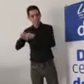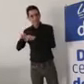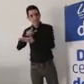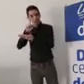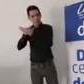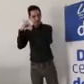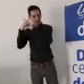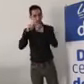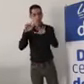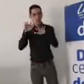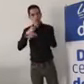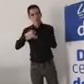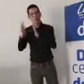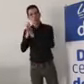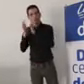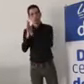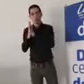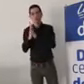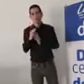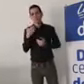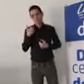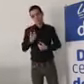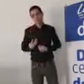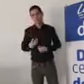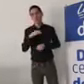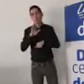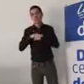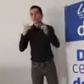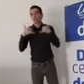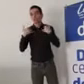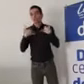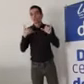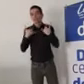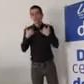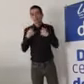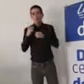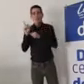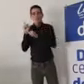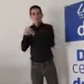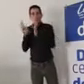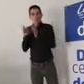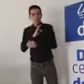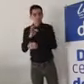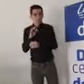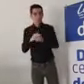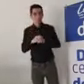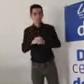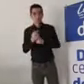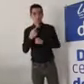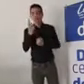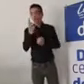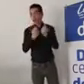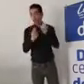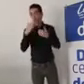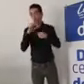empezamos a lograr. Yo hoy soy el más joven en ingresar a esa corporación. Tengo compañeros de trabajo políticos que tienen 70 años, que tienen